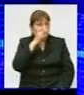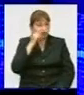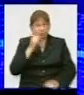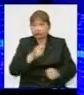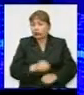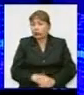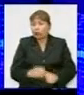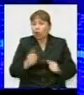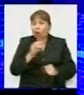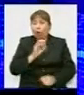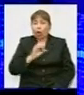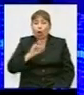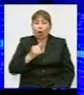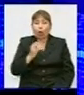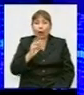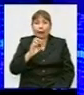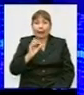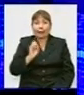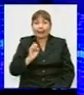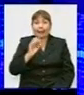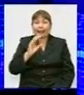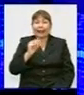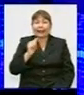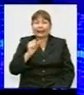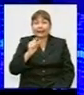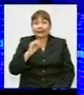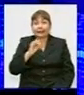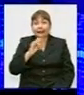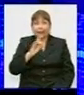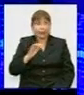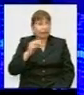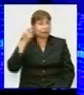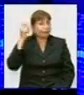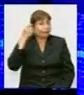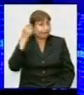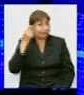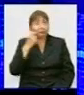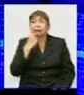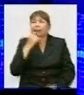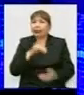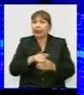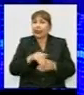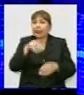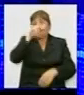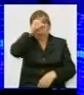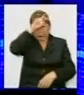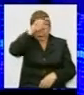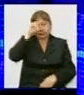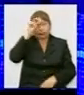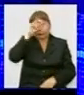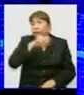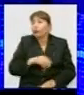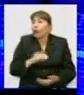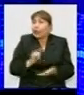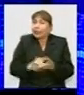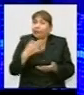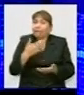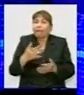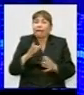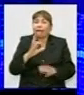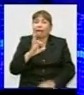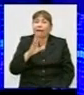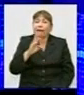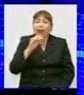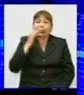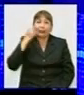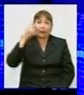congresista Jorge del Castillo, sobre ciberdefensa o ciberseguridad en el Perú. Esto se llevó a cabo en la sala Francisco Boloñez y